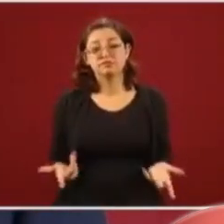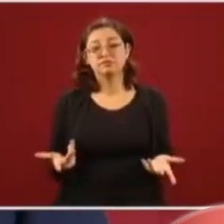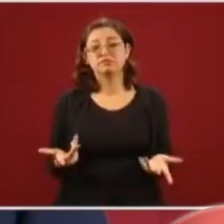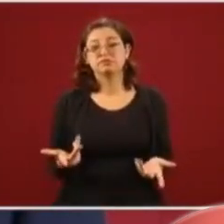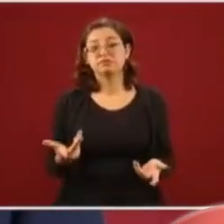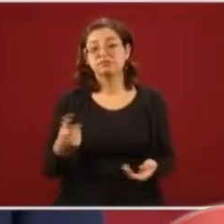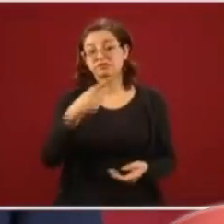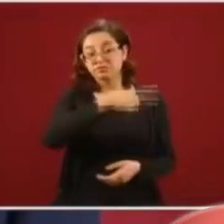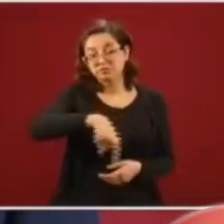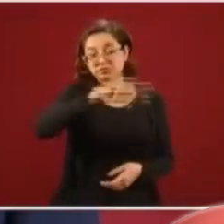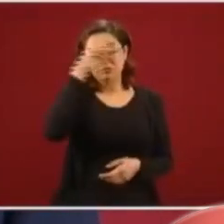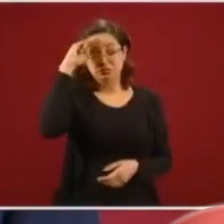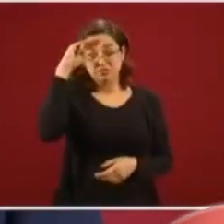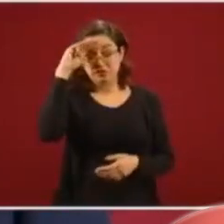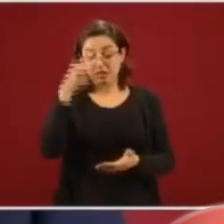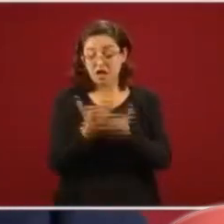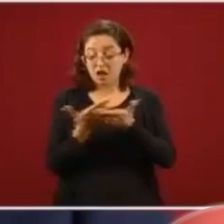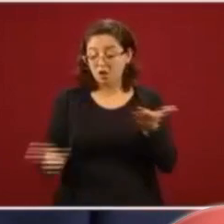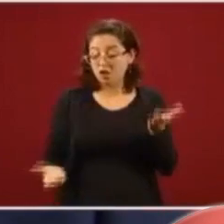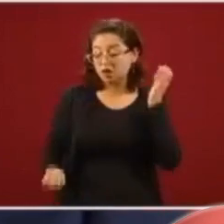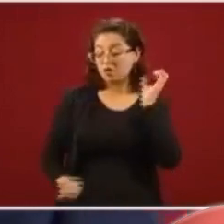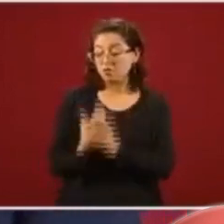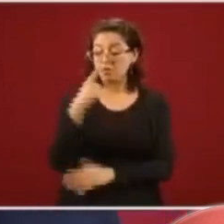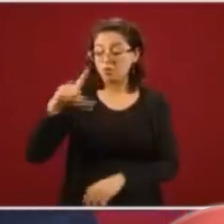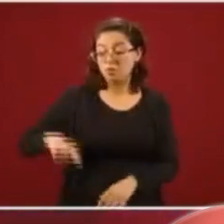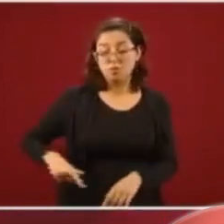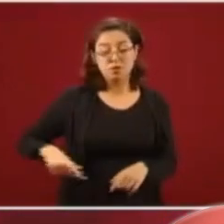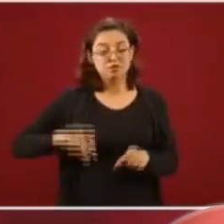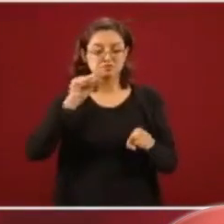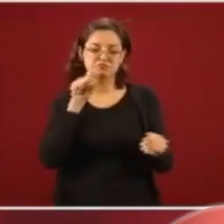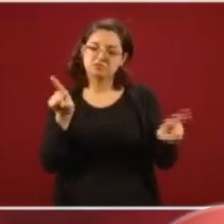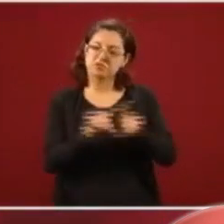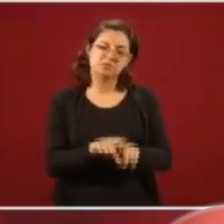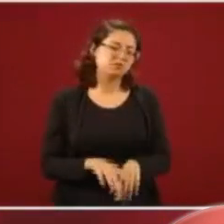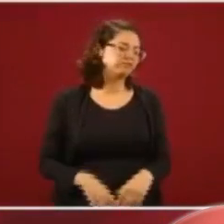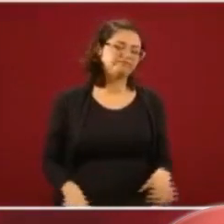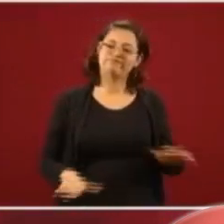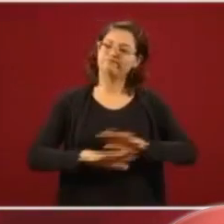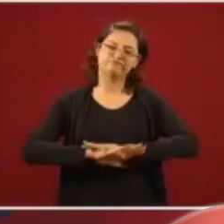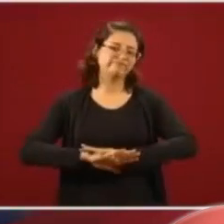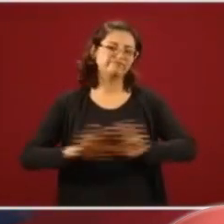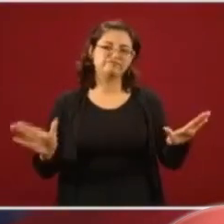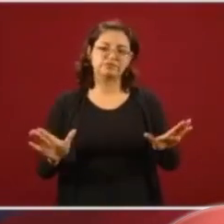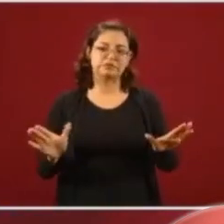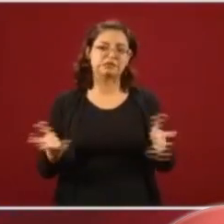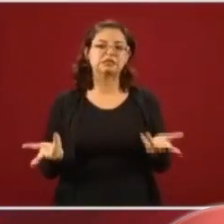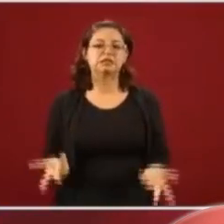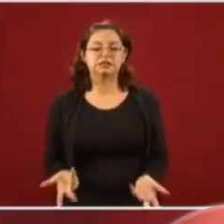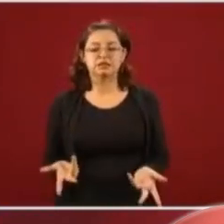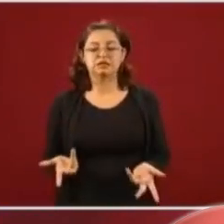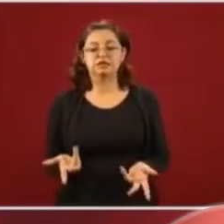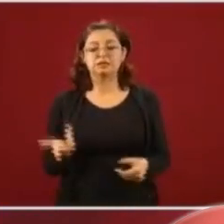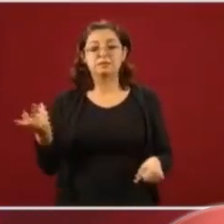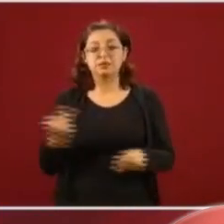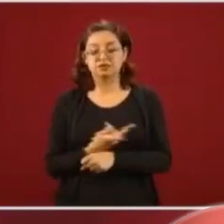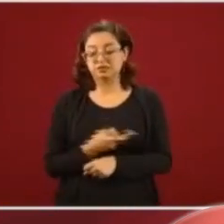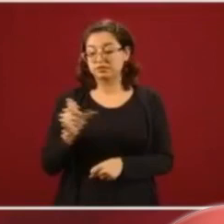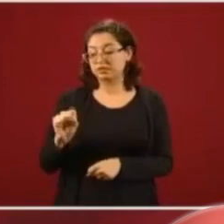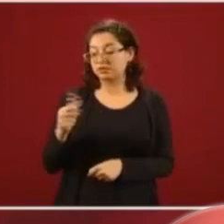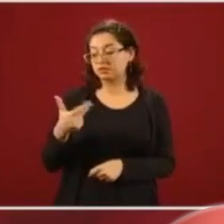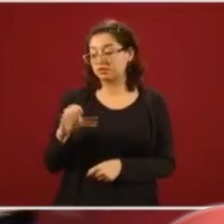lo mismo. ¿Qué se hizo? La Secretaría de Hacienda, a través de la Oficialía